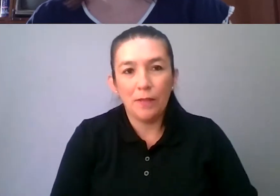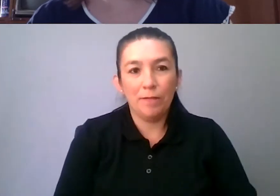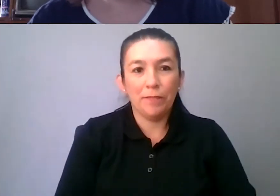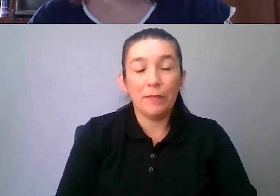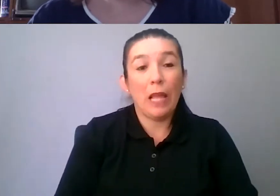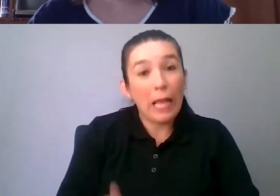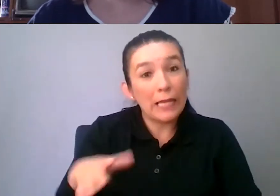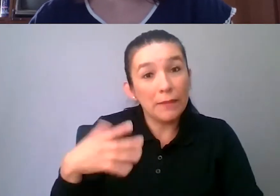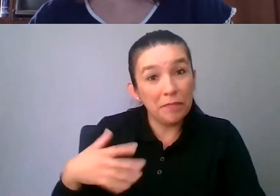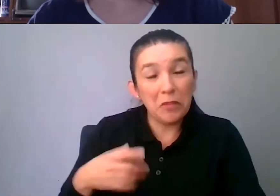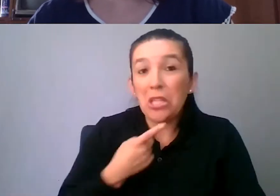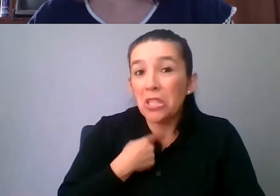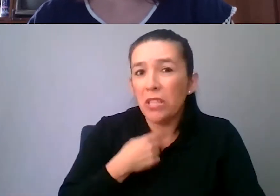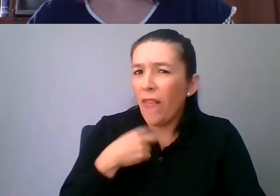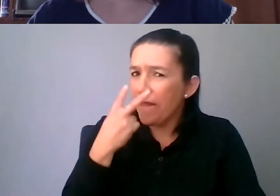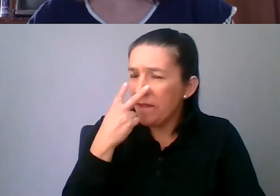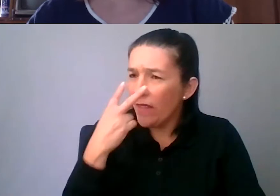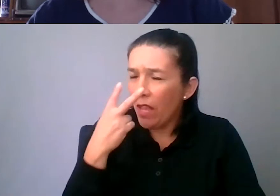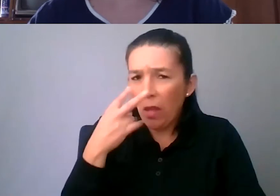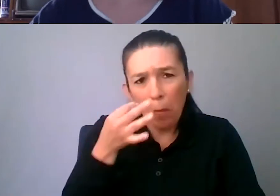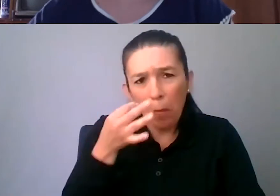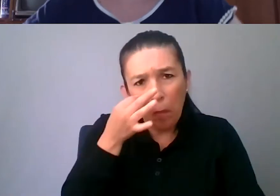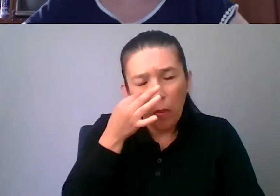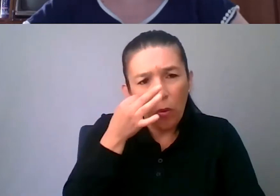Es interesante observar que